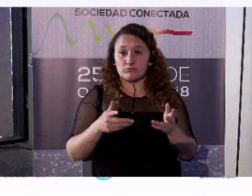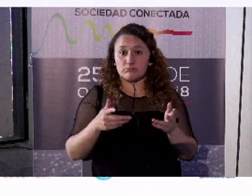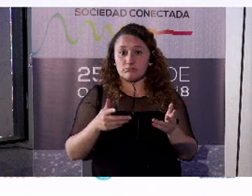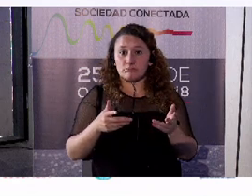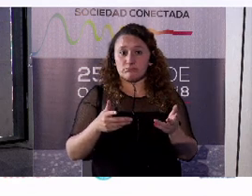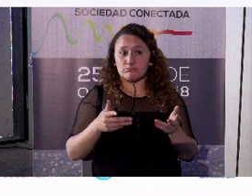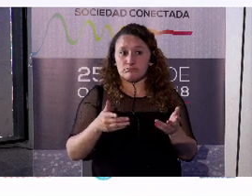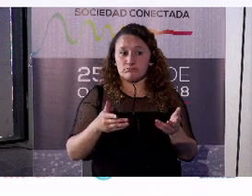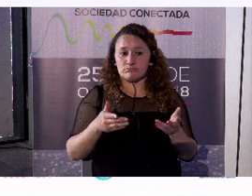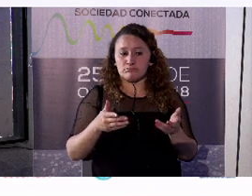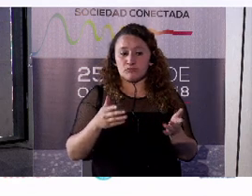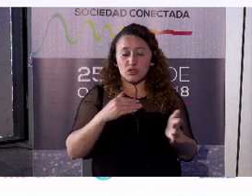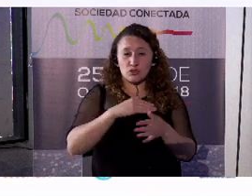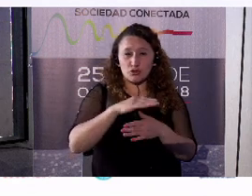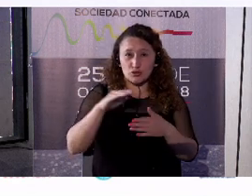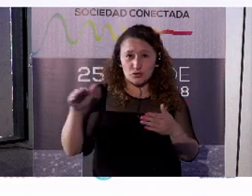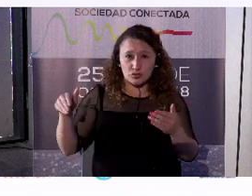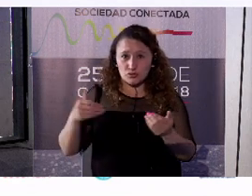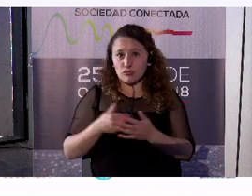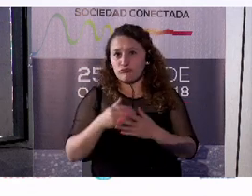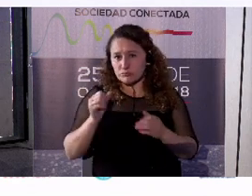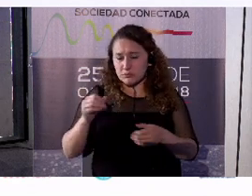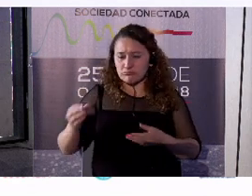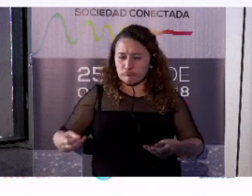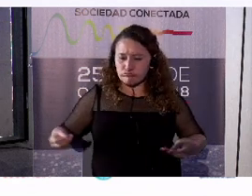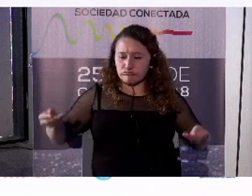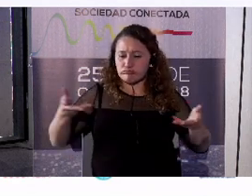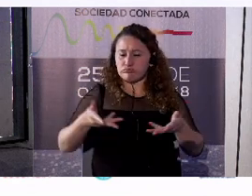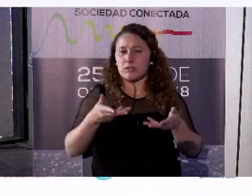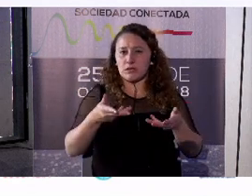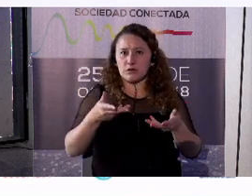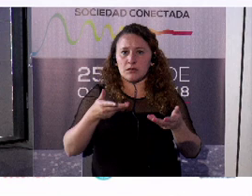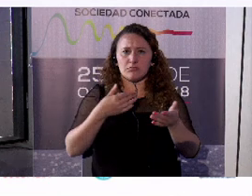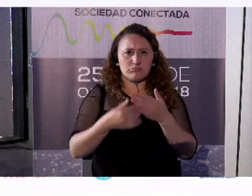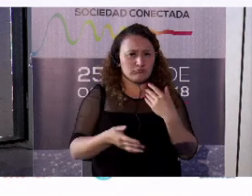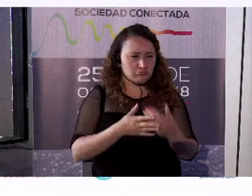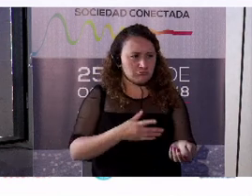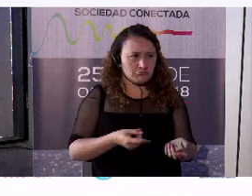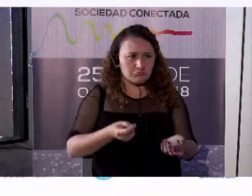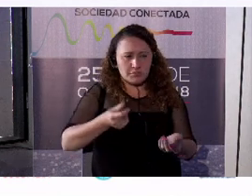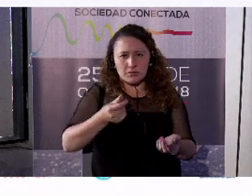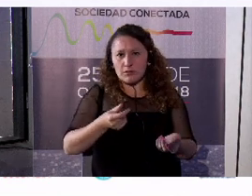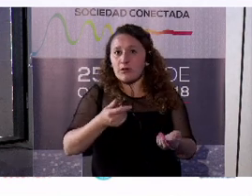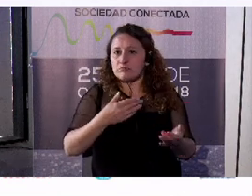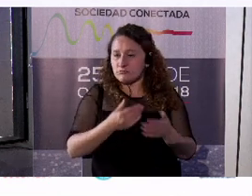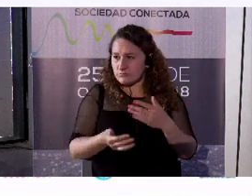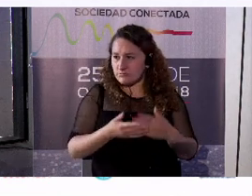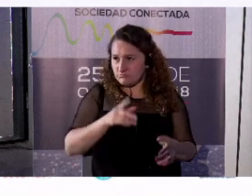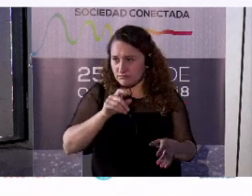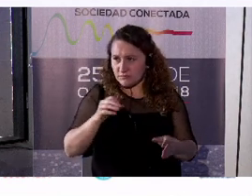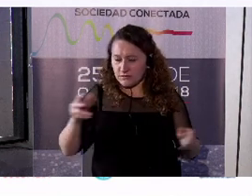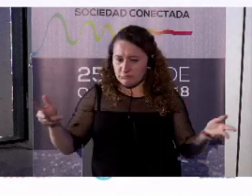que todos nosotros contribuyamos con algo así sea pequeño para el Ministerio todos